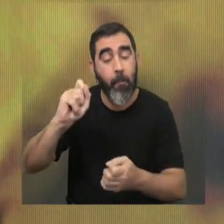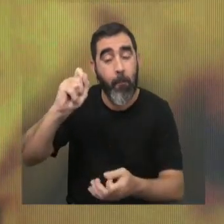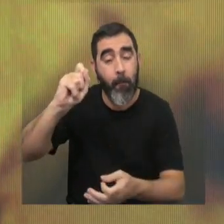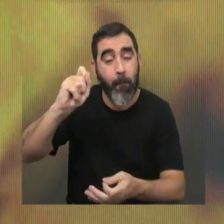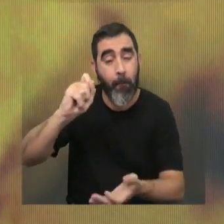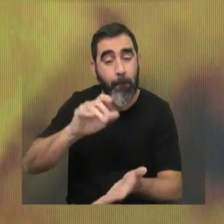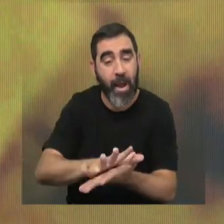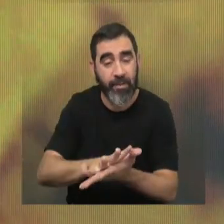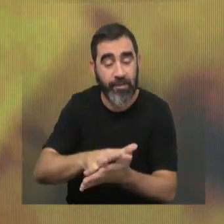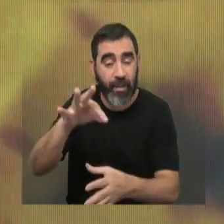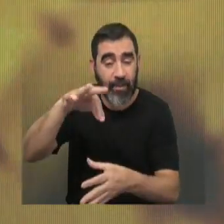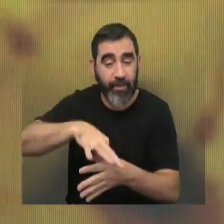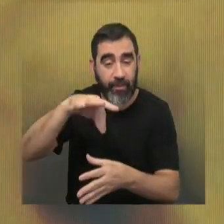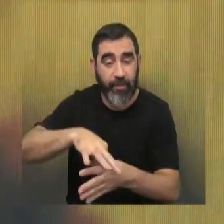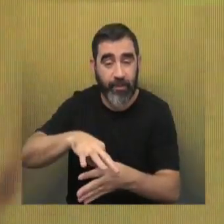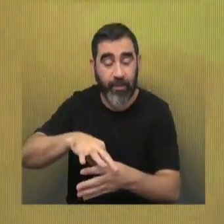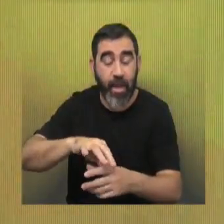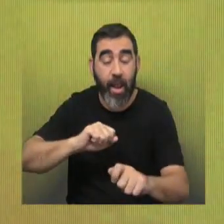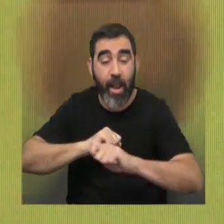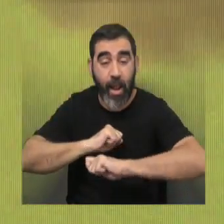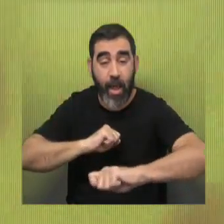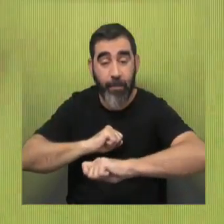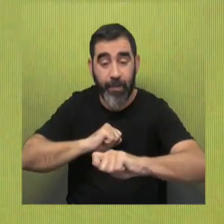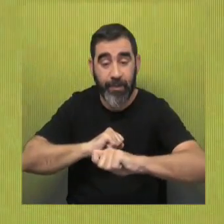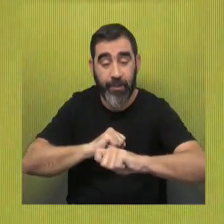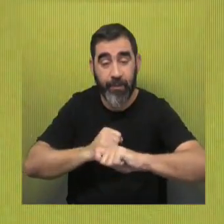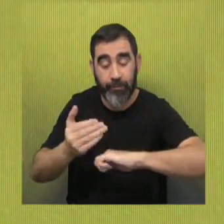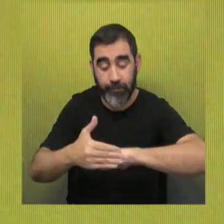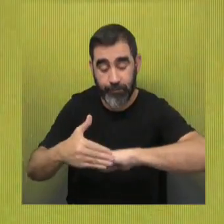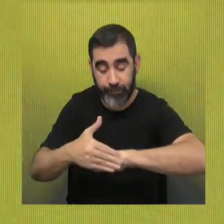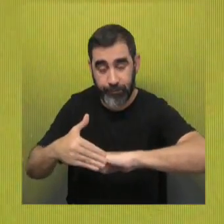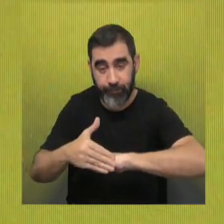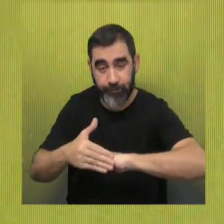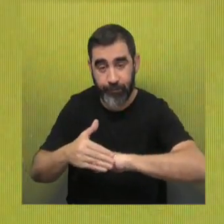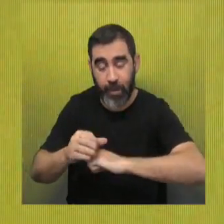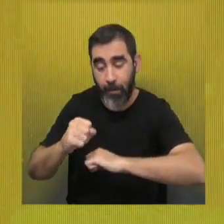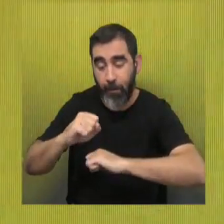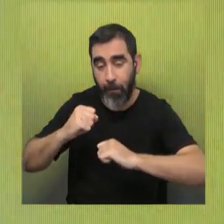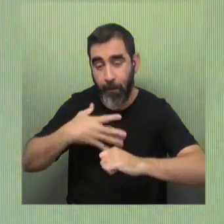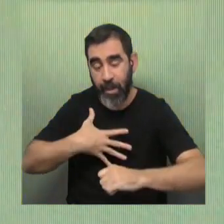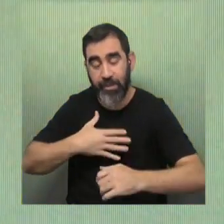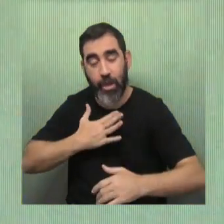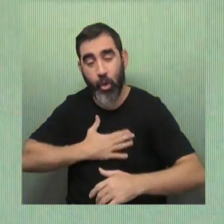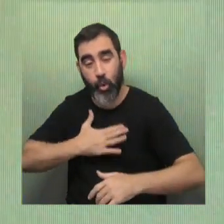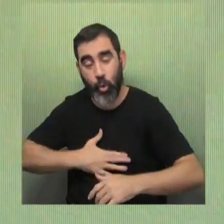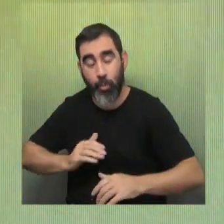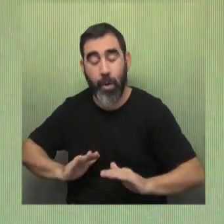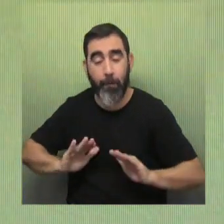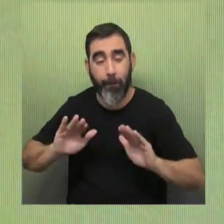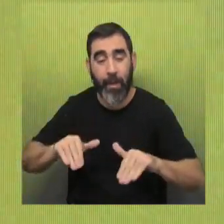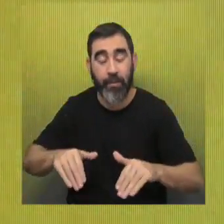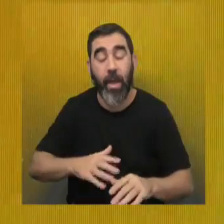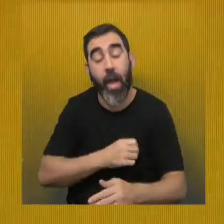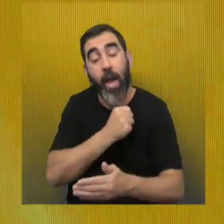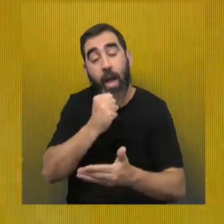lapicera Fuente, ni les digo, en la época de la Virome también, en todo el dorso de la mano que después nos terminaba manchando la ropa, los pantalones y demás. Hasta